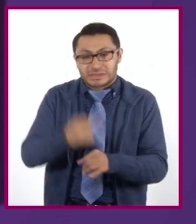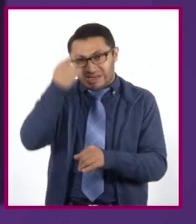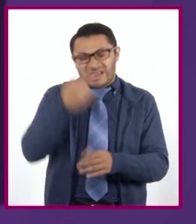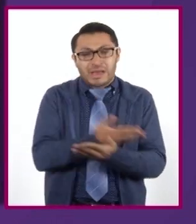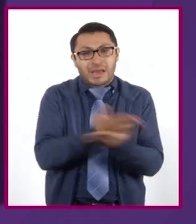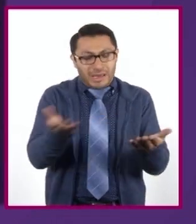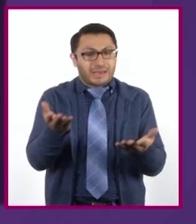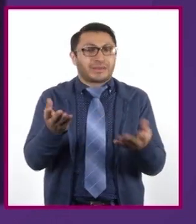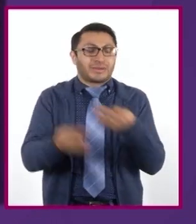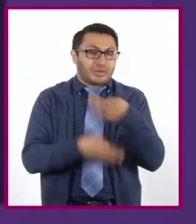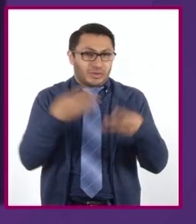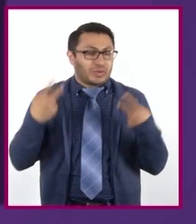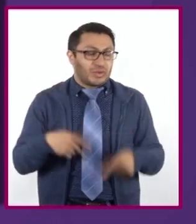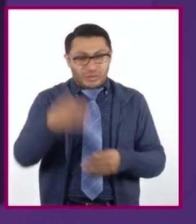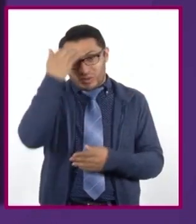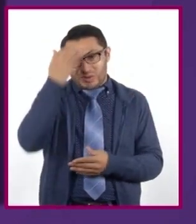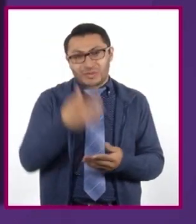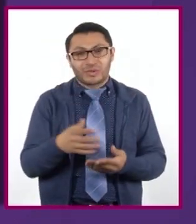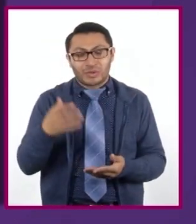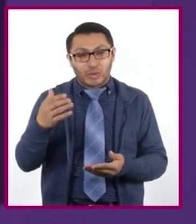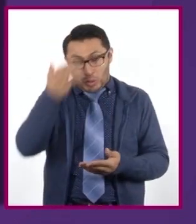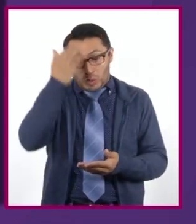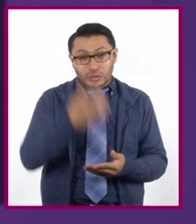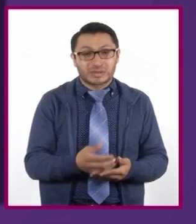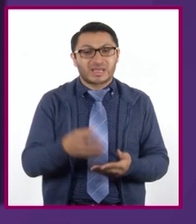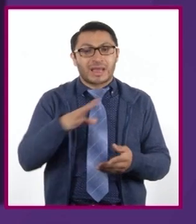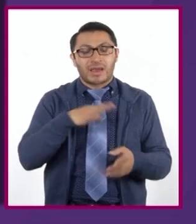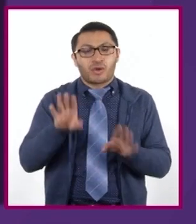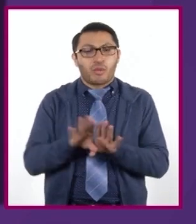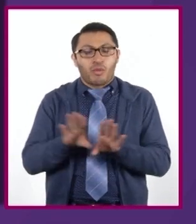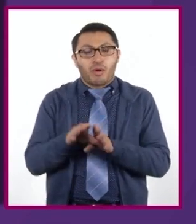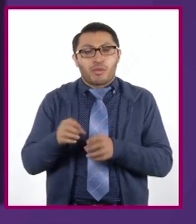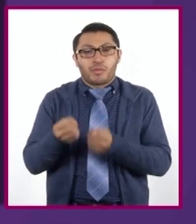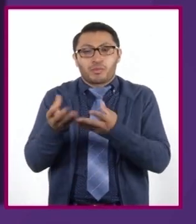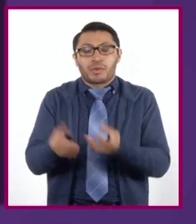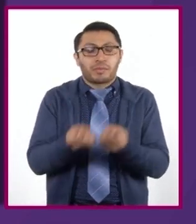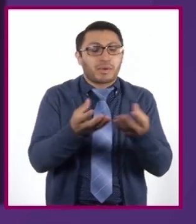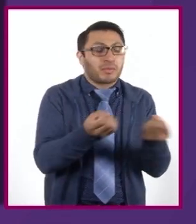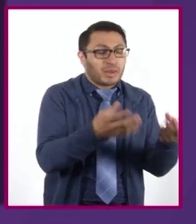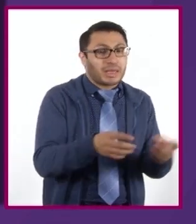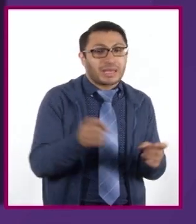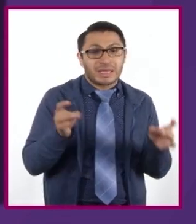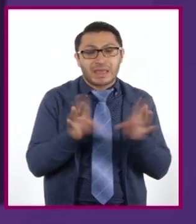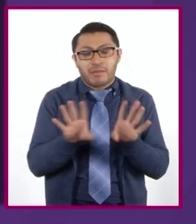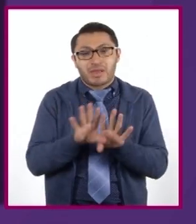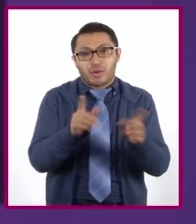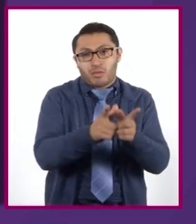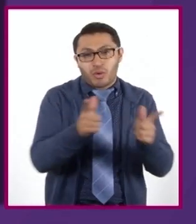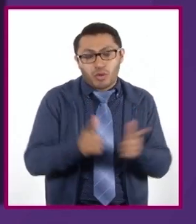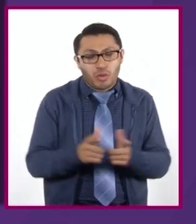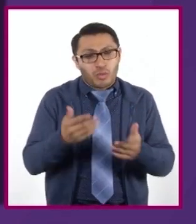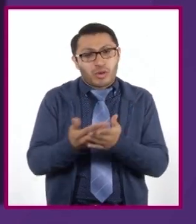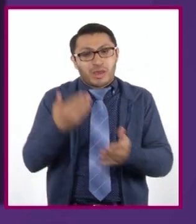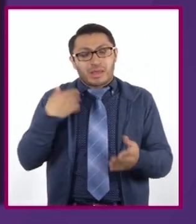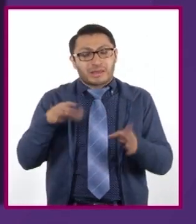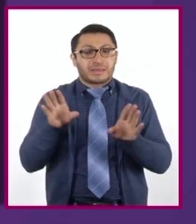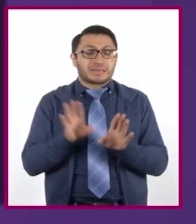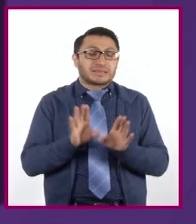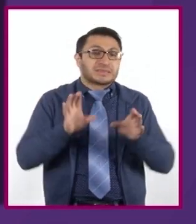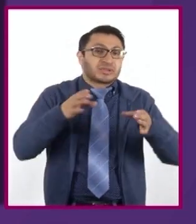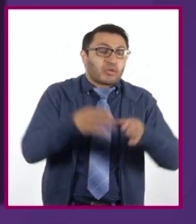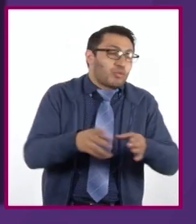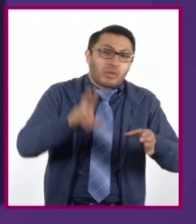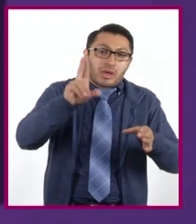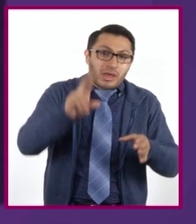todos, se va permeando a distintos sectores y de repente se forman grupos que no correspondían quizá al entorno local,